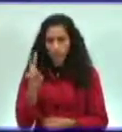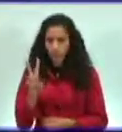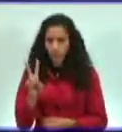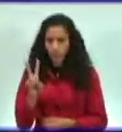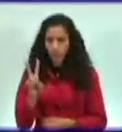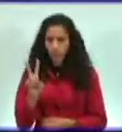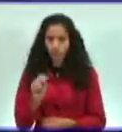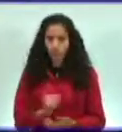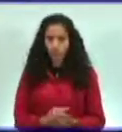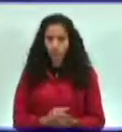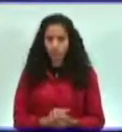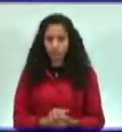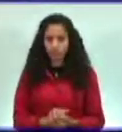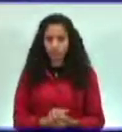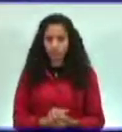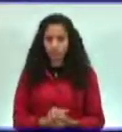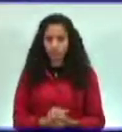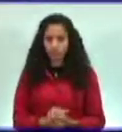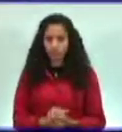dos.